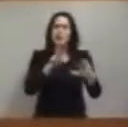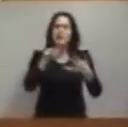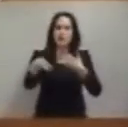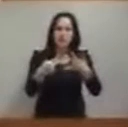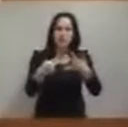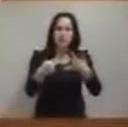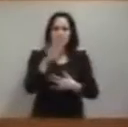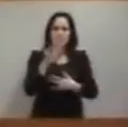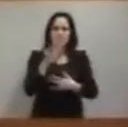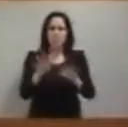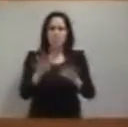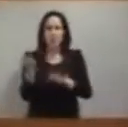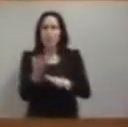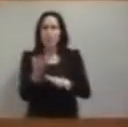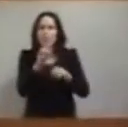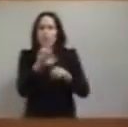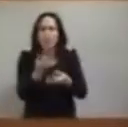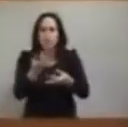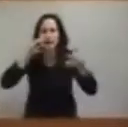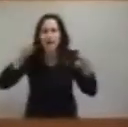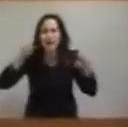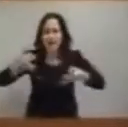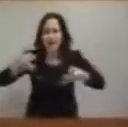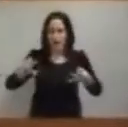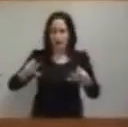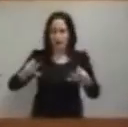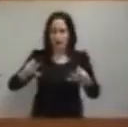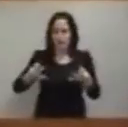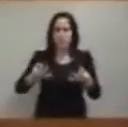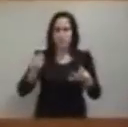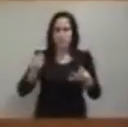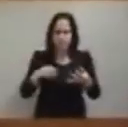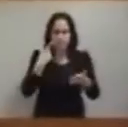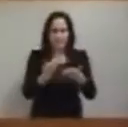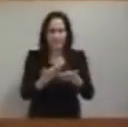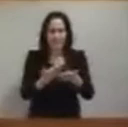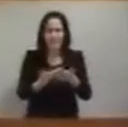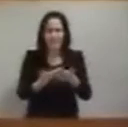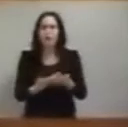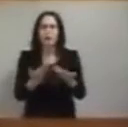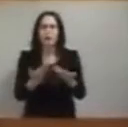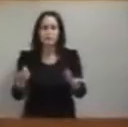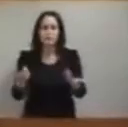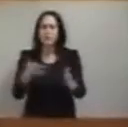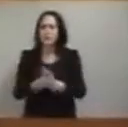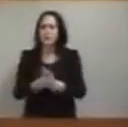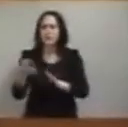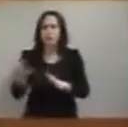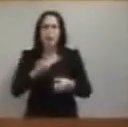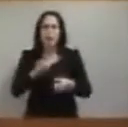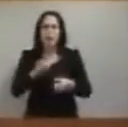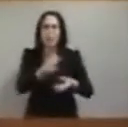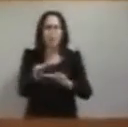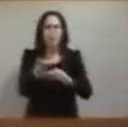facilita datos ciertos, datos contrastables y contrastados, y que, por lo tanto, ofrece información